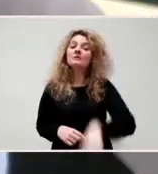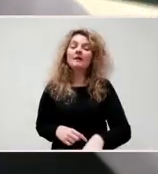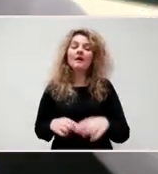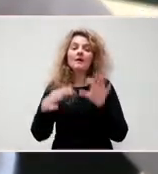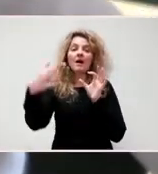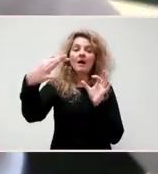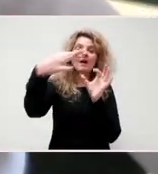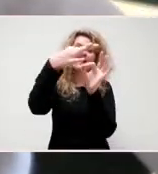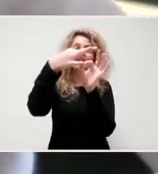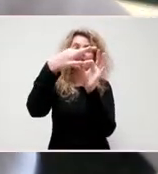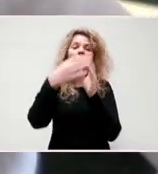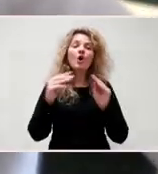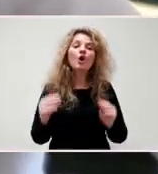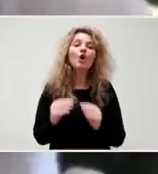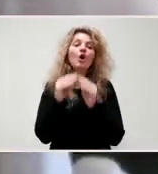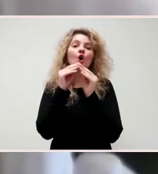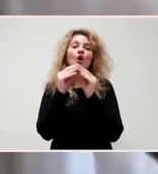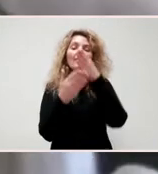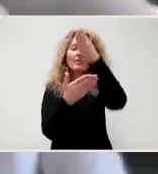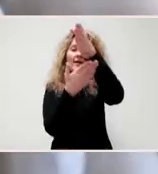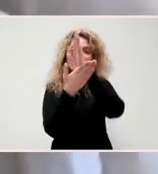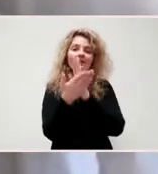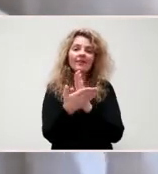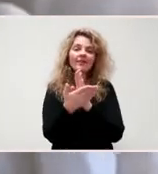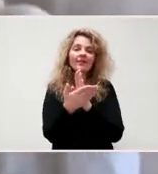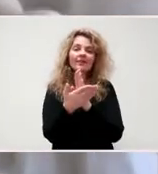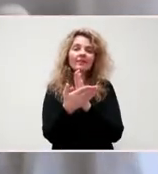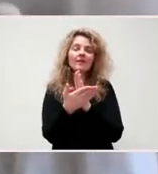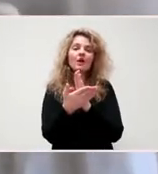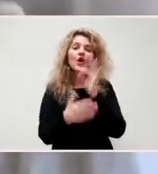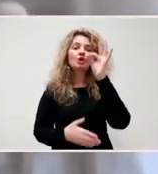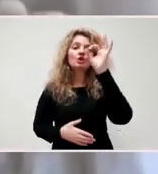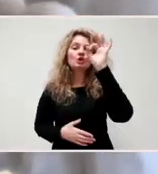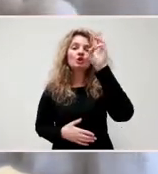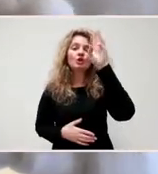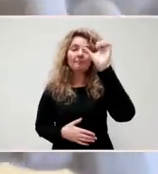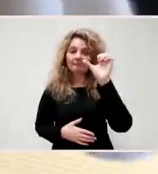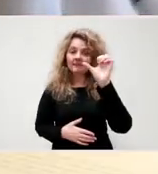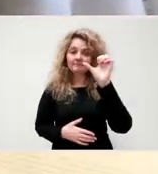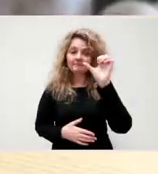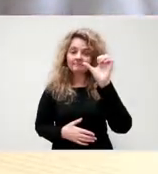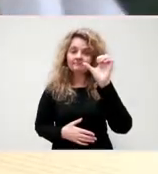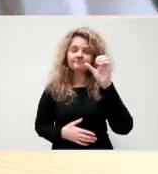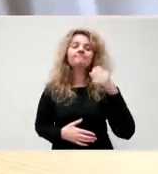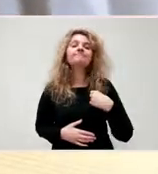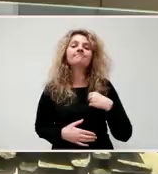laterais parten e coinciden co que sería o tope